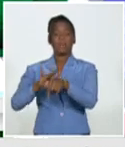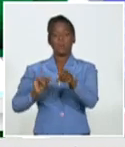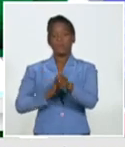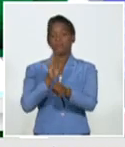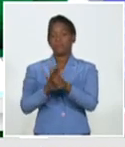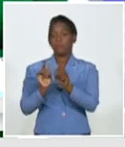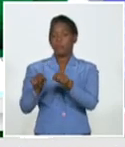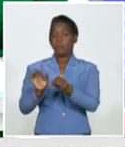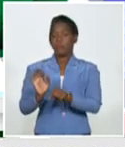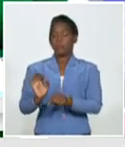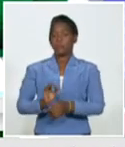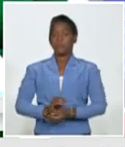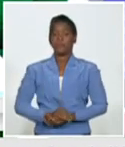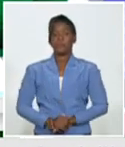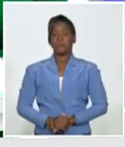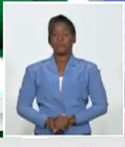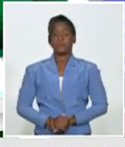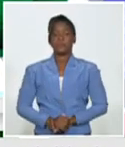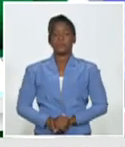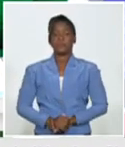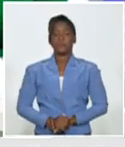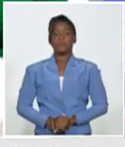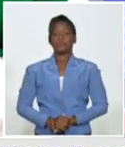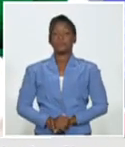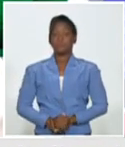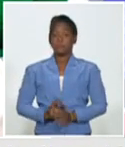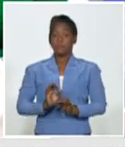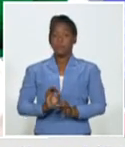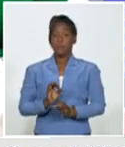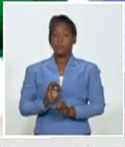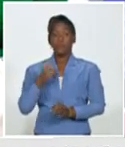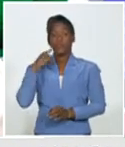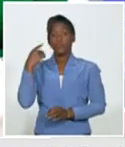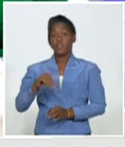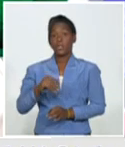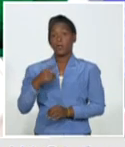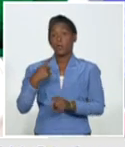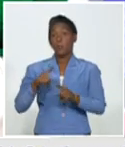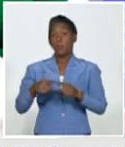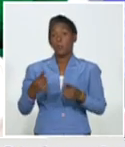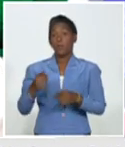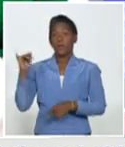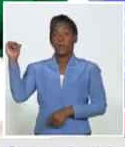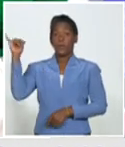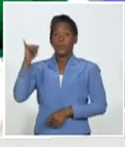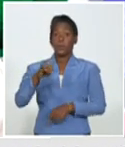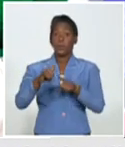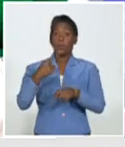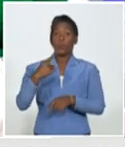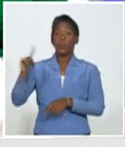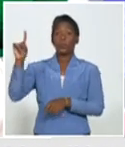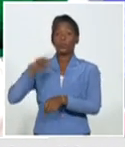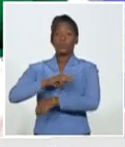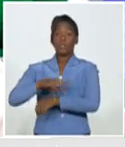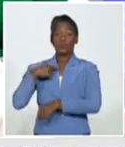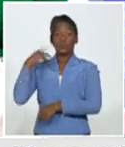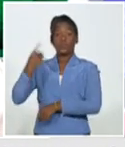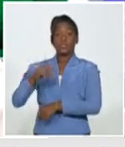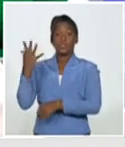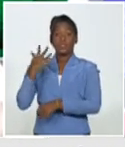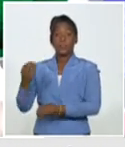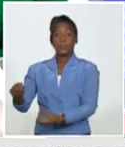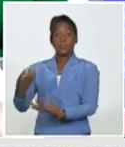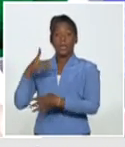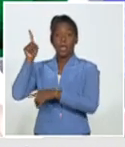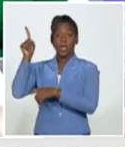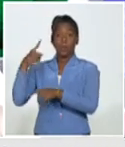de infección precisada, hasta la mañana de hoy quedaban 8 pacientes en los cuales se